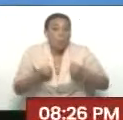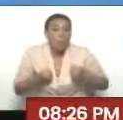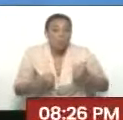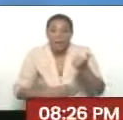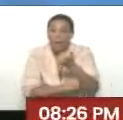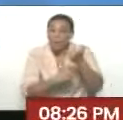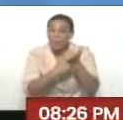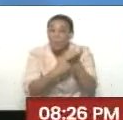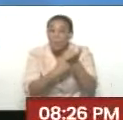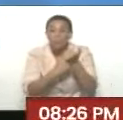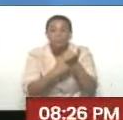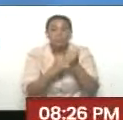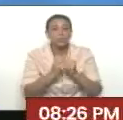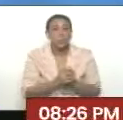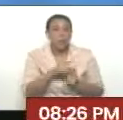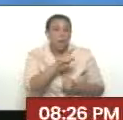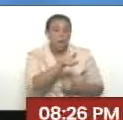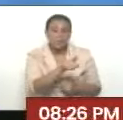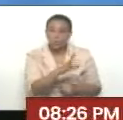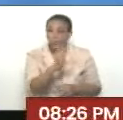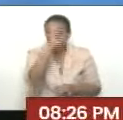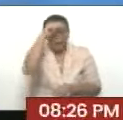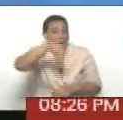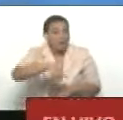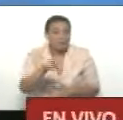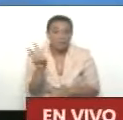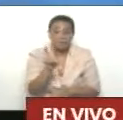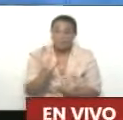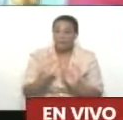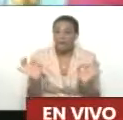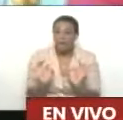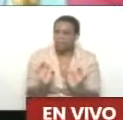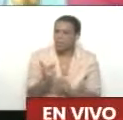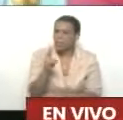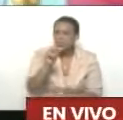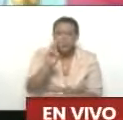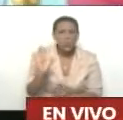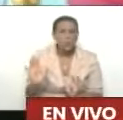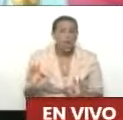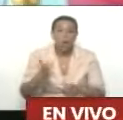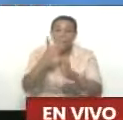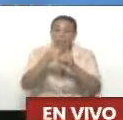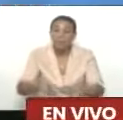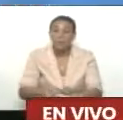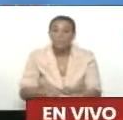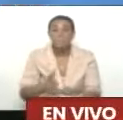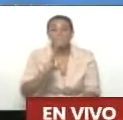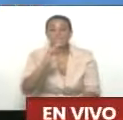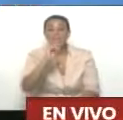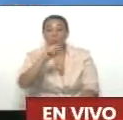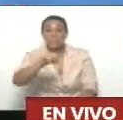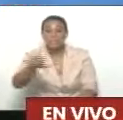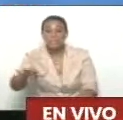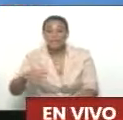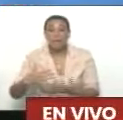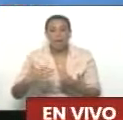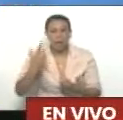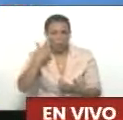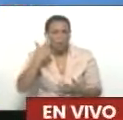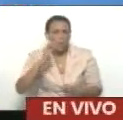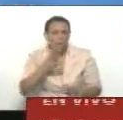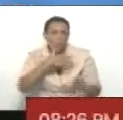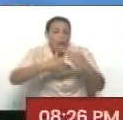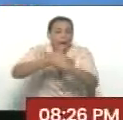apoyo. Eso no se había visto aquí, Patricia, ni con la dictadura de Pinochet, que fue un fascista